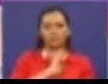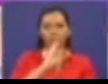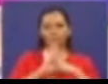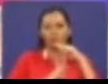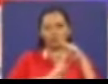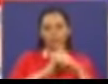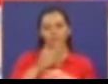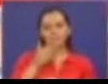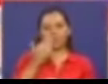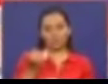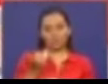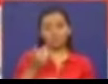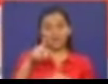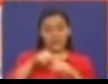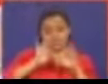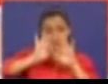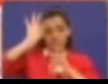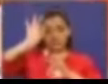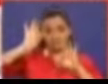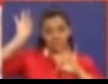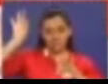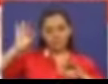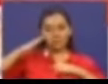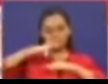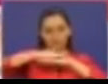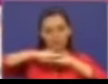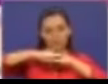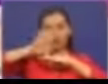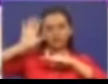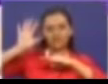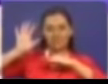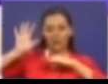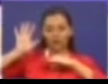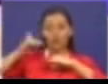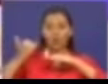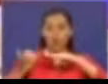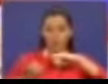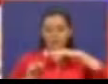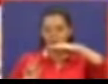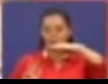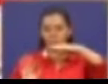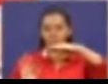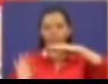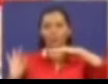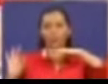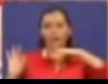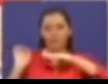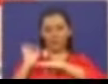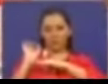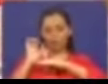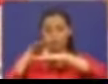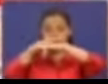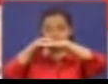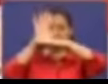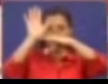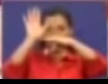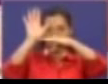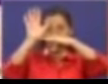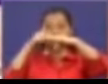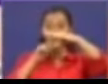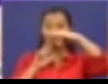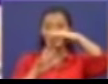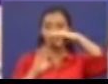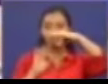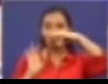mundo. Este es un índice sobre 5. Estamos actualmente en 3.9 sobre 5. Pero insisto, es una caja de Pandora donde